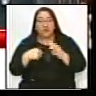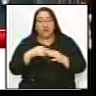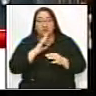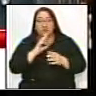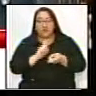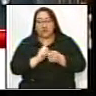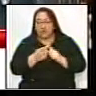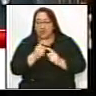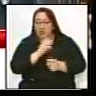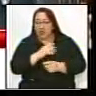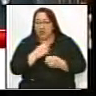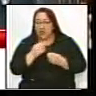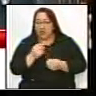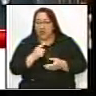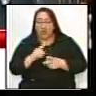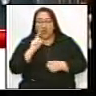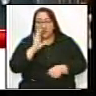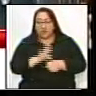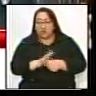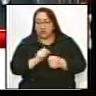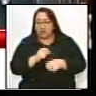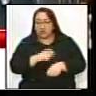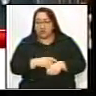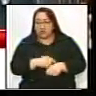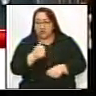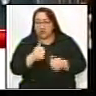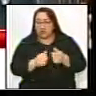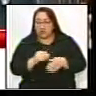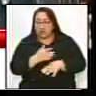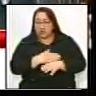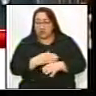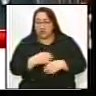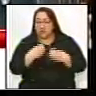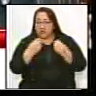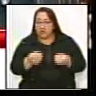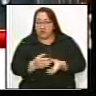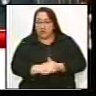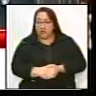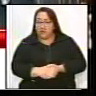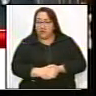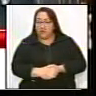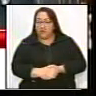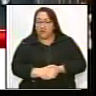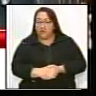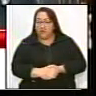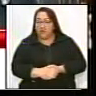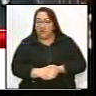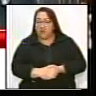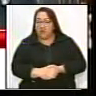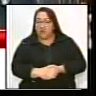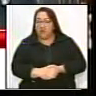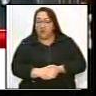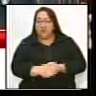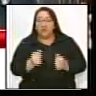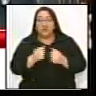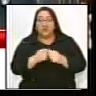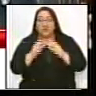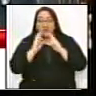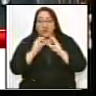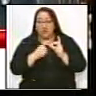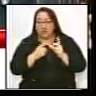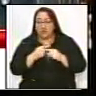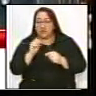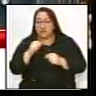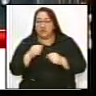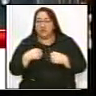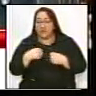revertido al Estado porque no habría cumplido los fines para los cuales fueron otorgados. Entonces, con esta respuesta consideramos que